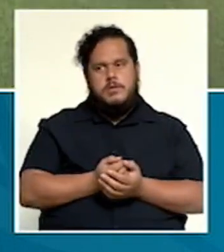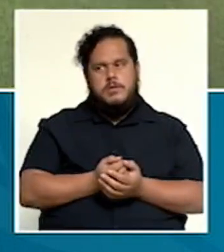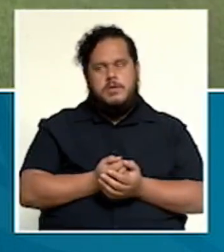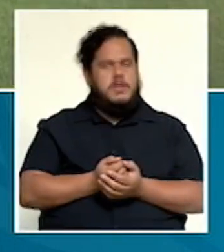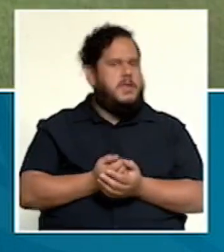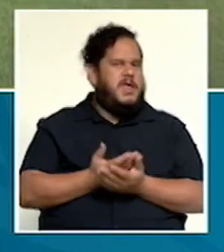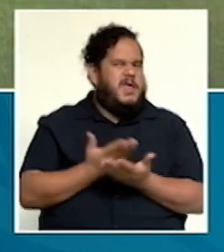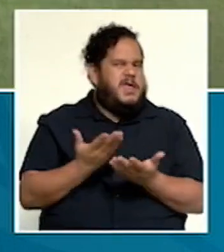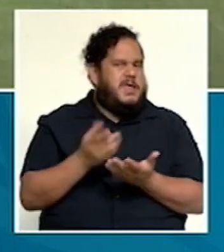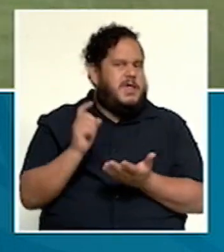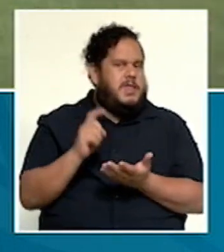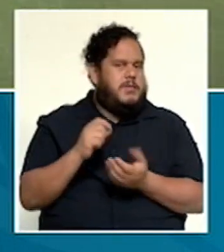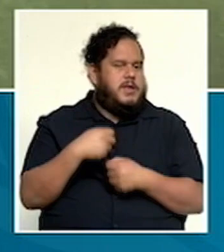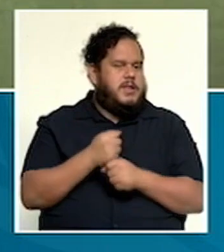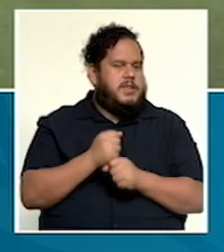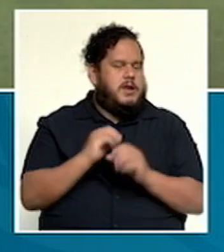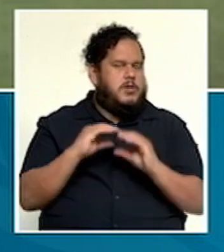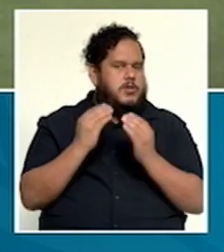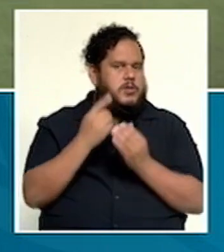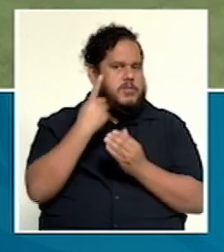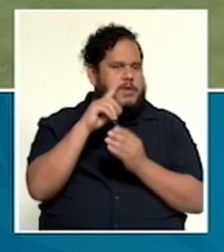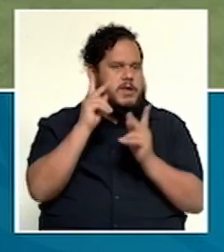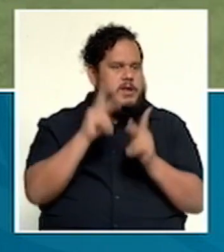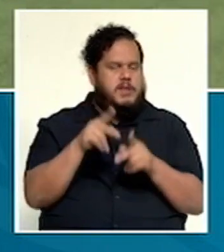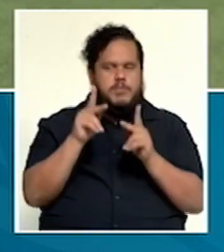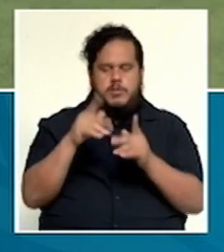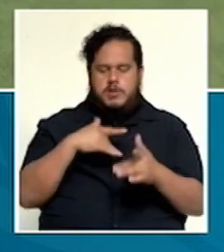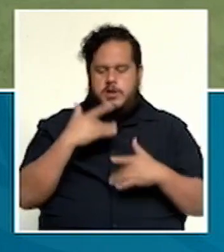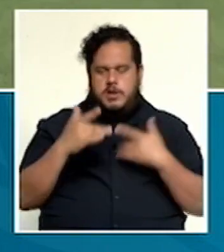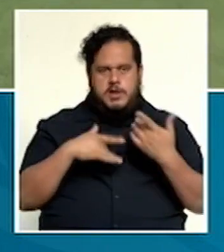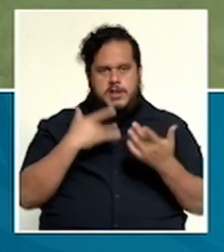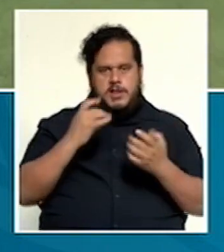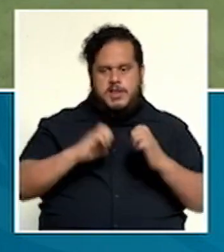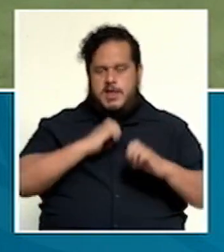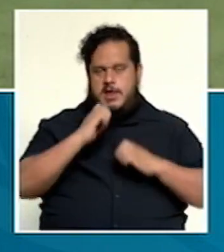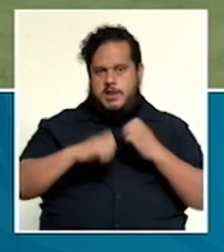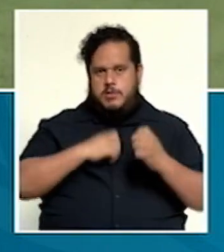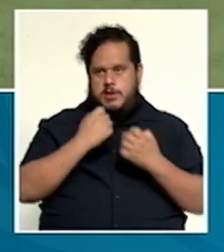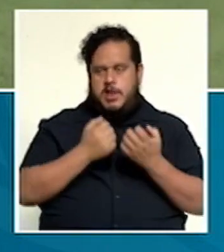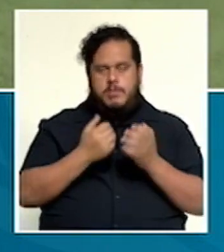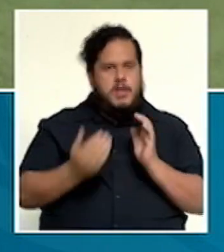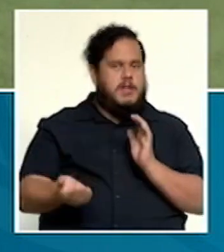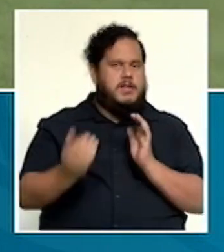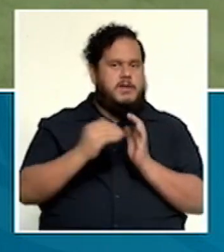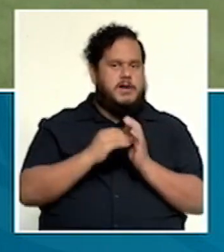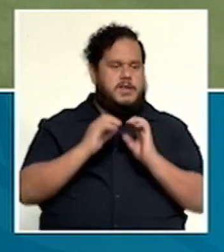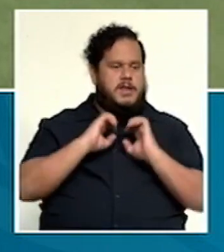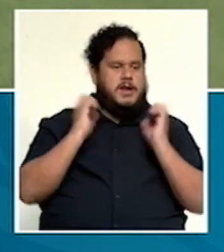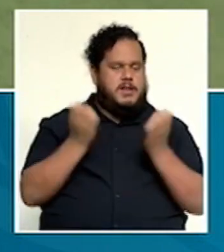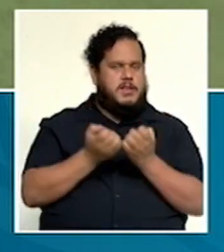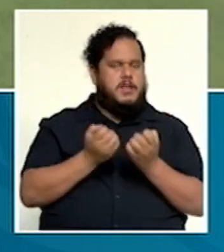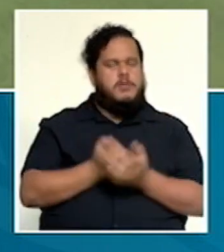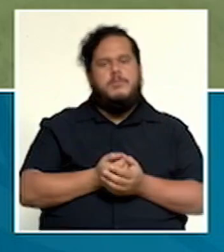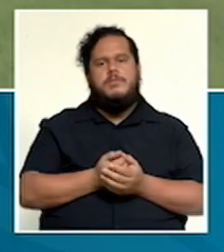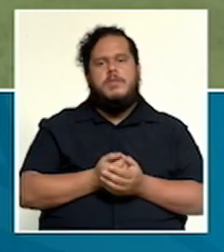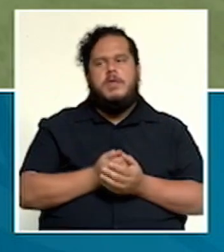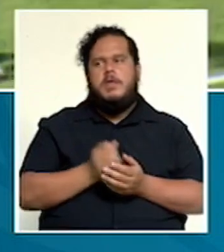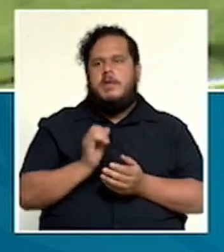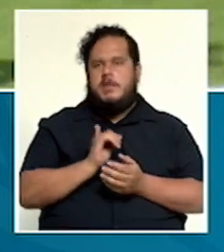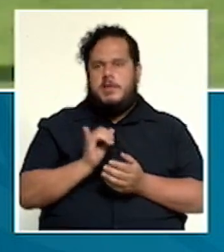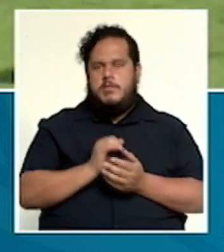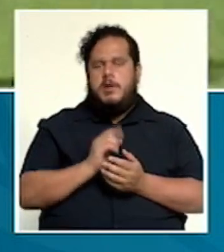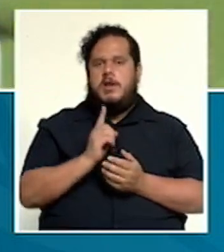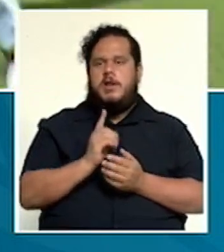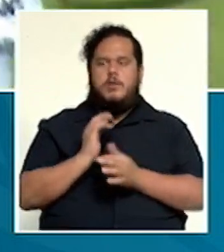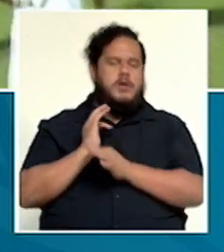¿Qué deberían hacer los clubes para que la gente sienta el entusiasmo de regresar al estadio? Que además era